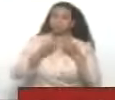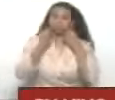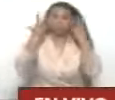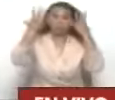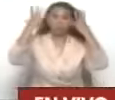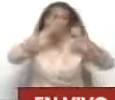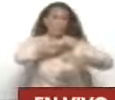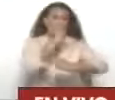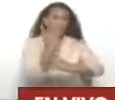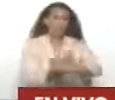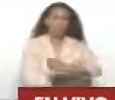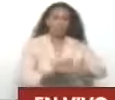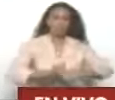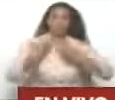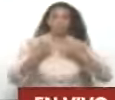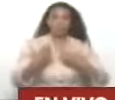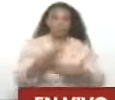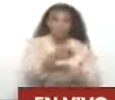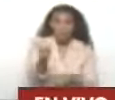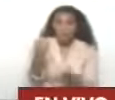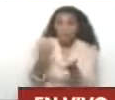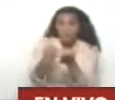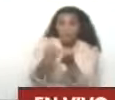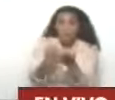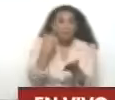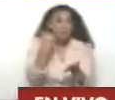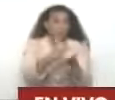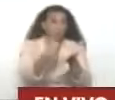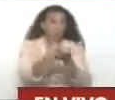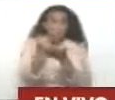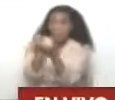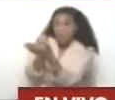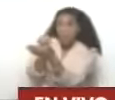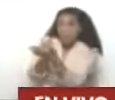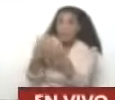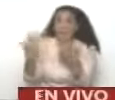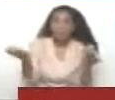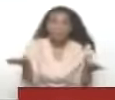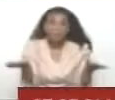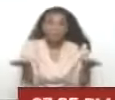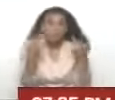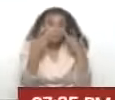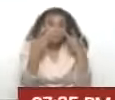arriba como un cohete. Vamos a ver si les gusta. Pruébenlo para ver. Voy a ponérmelo, gente, para que no se vea.